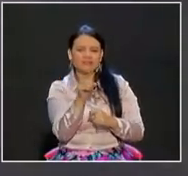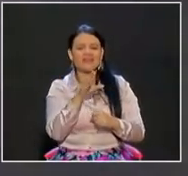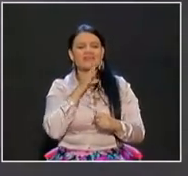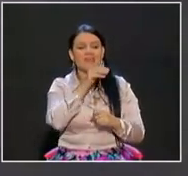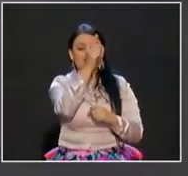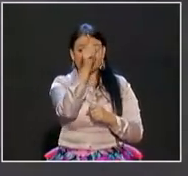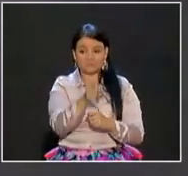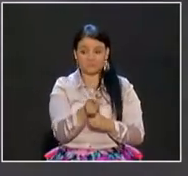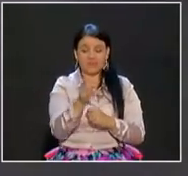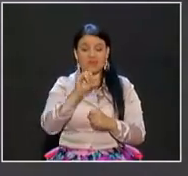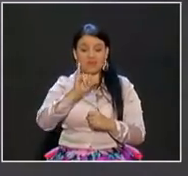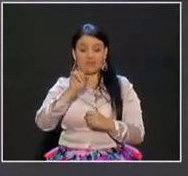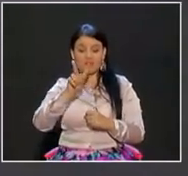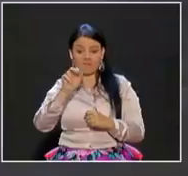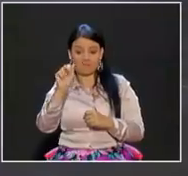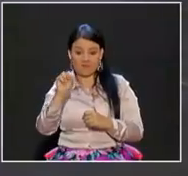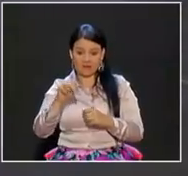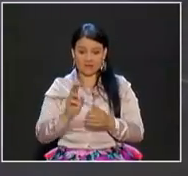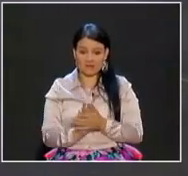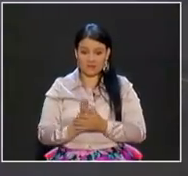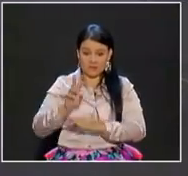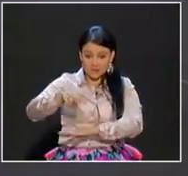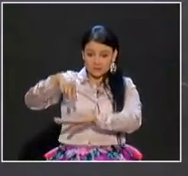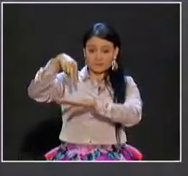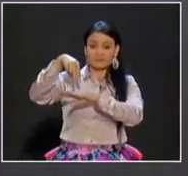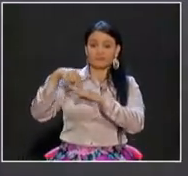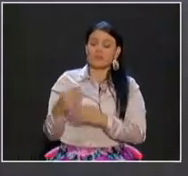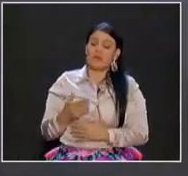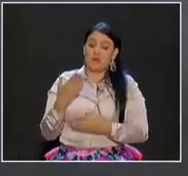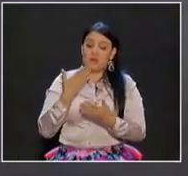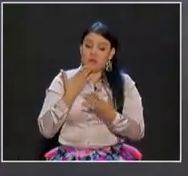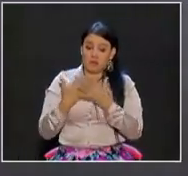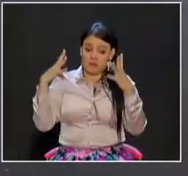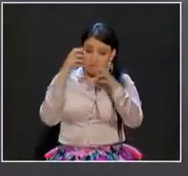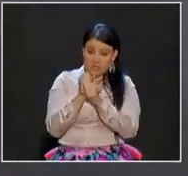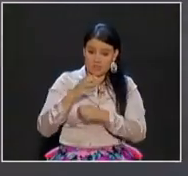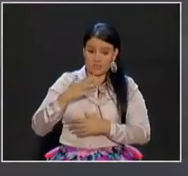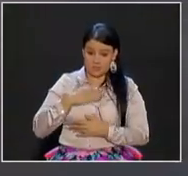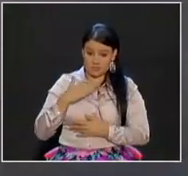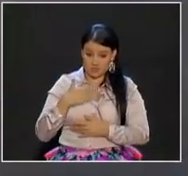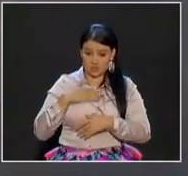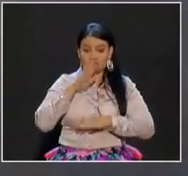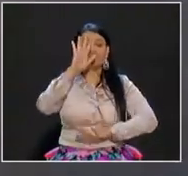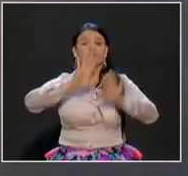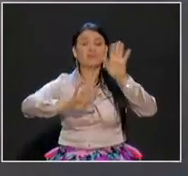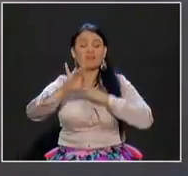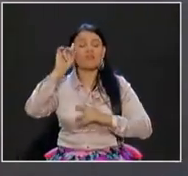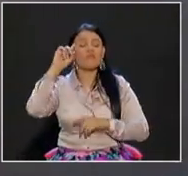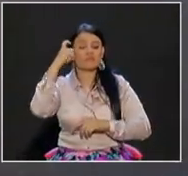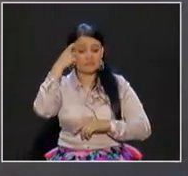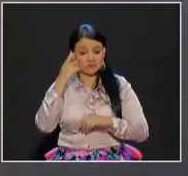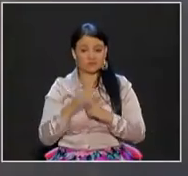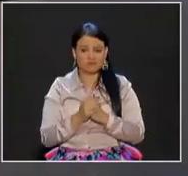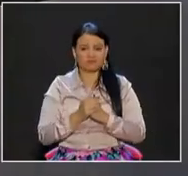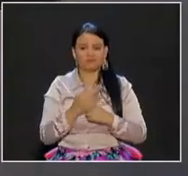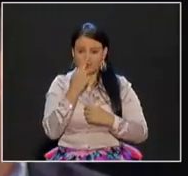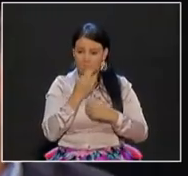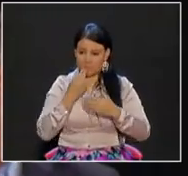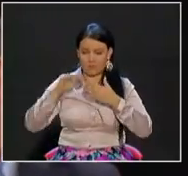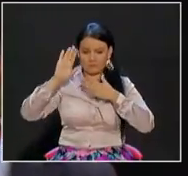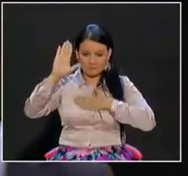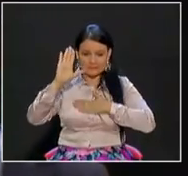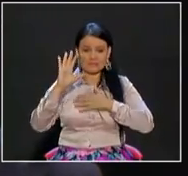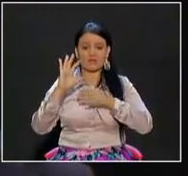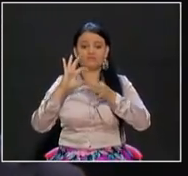mauricio país muy buenas noches yo soy o mauricio pérez salazar soy candidato a la gobernación por compromiso ciudadano un movimiento